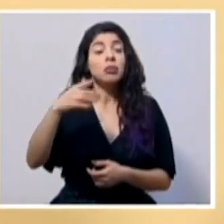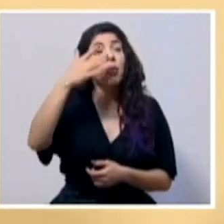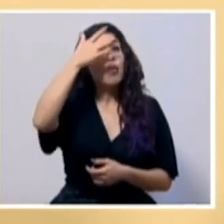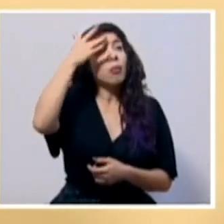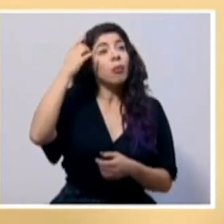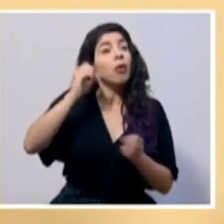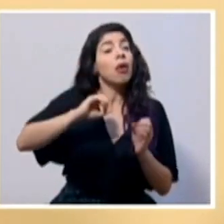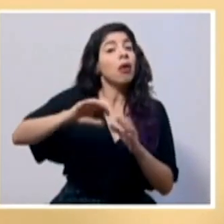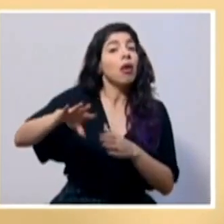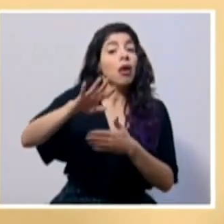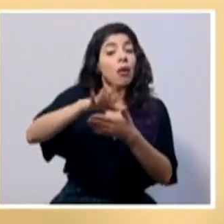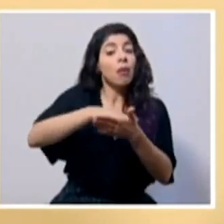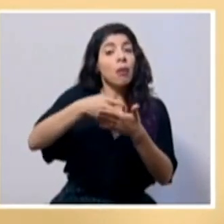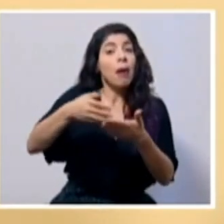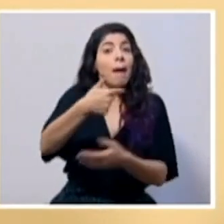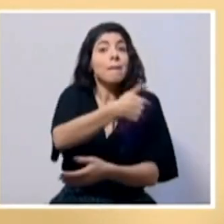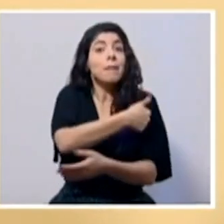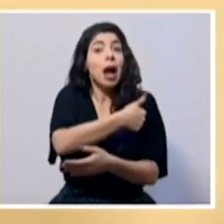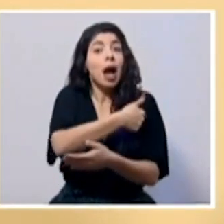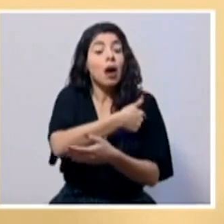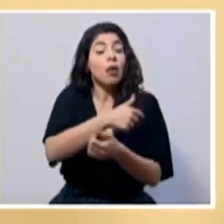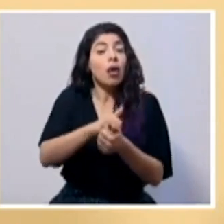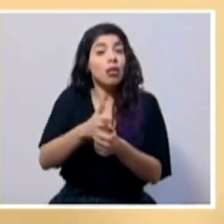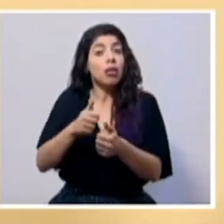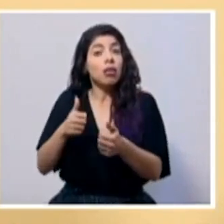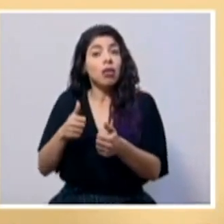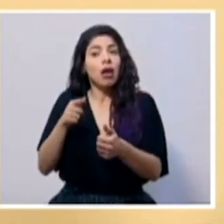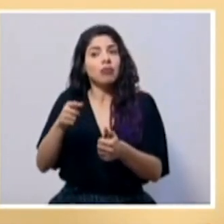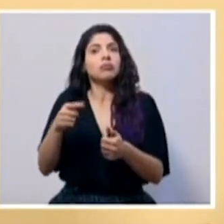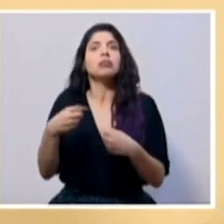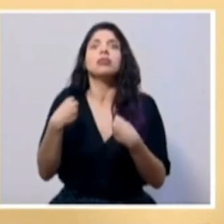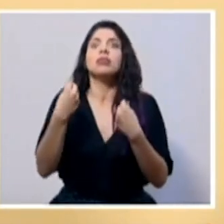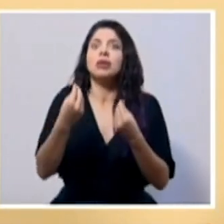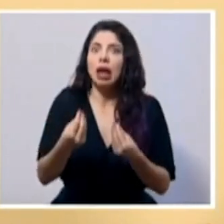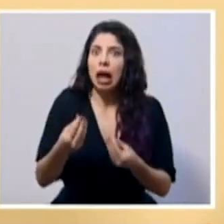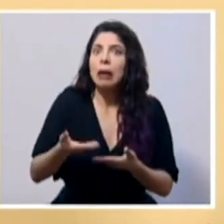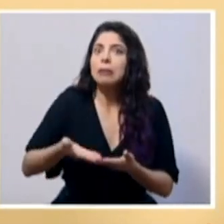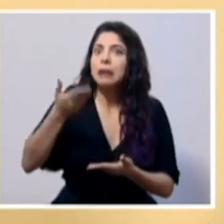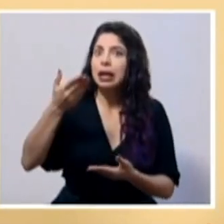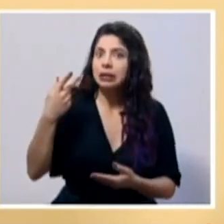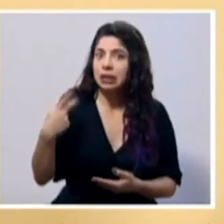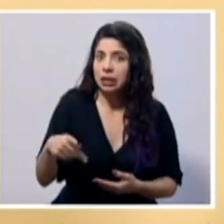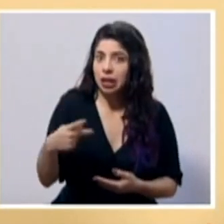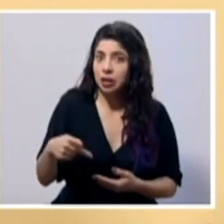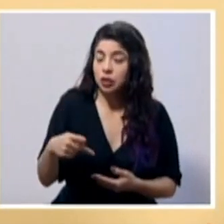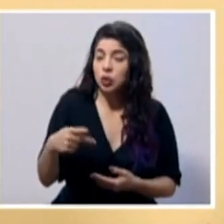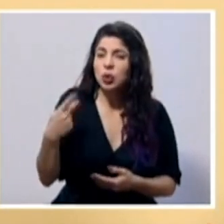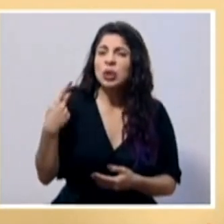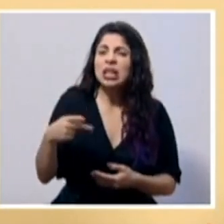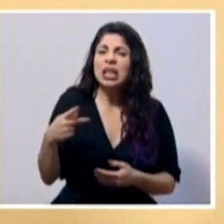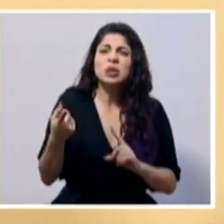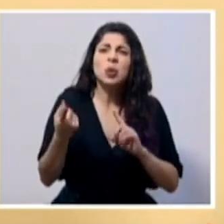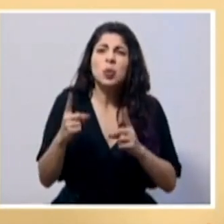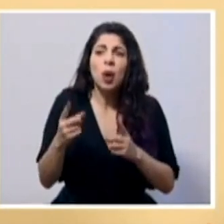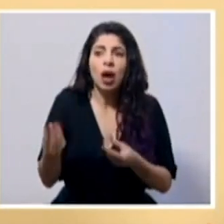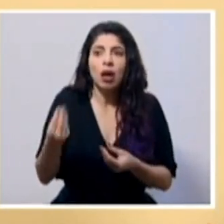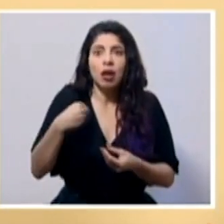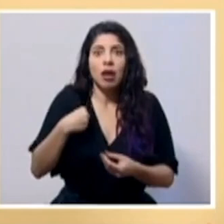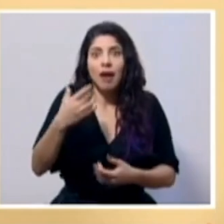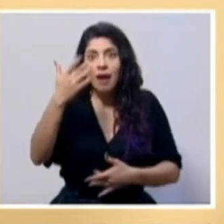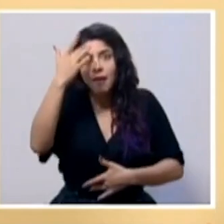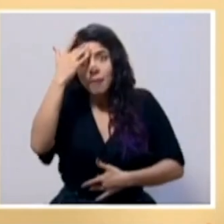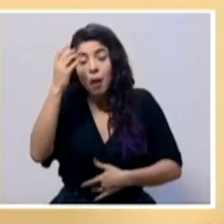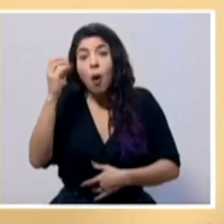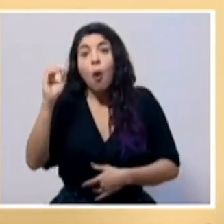esquemas de vacunación al día, también corren un riesgo incrementado de no solamente padecer la enfermedad de ellos, sino de tener